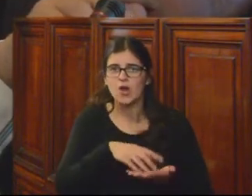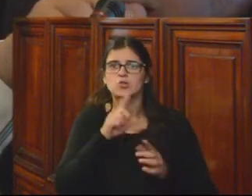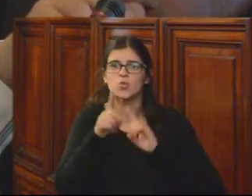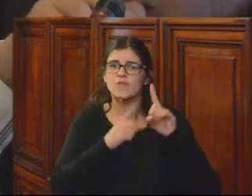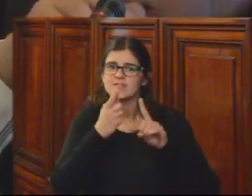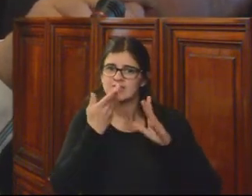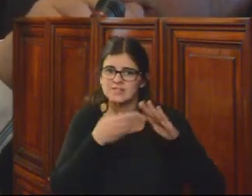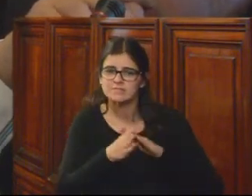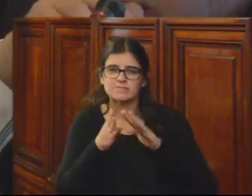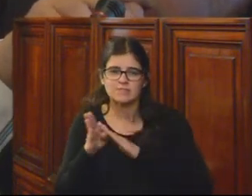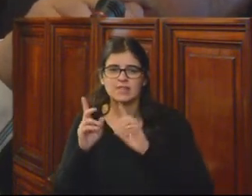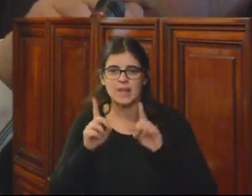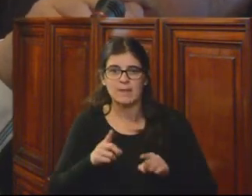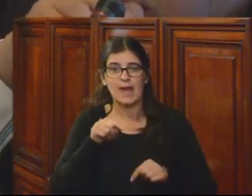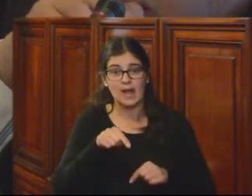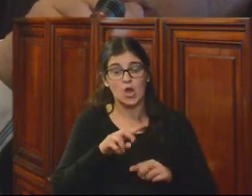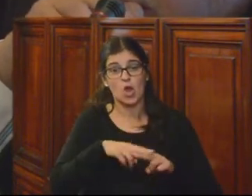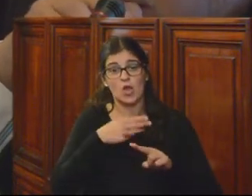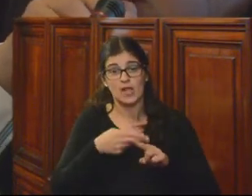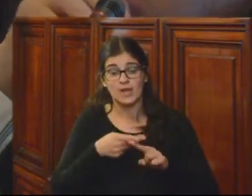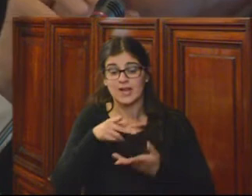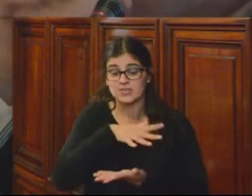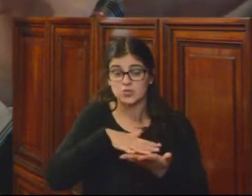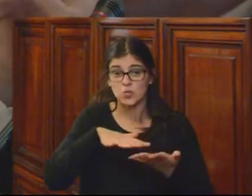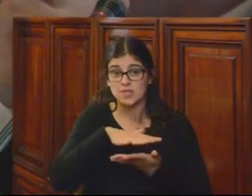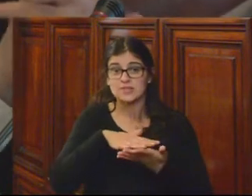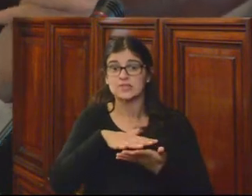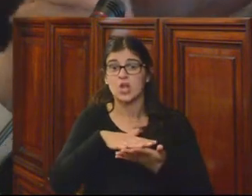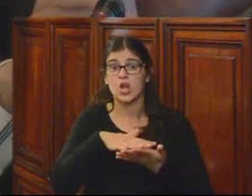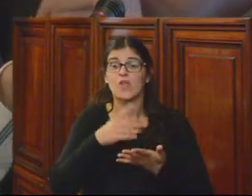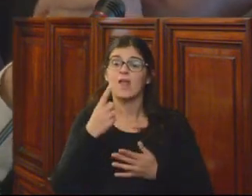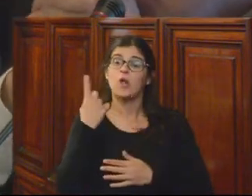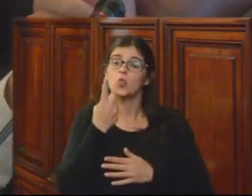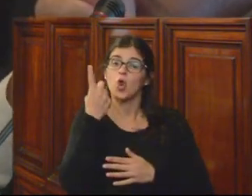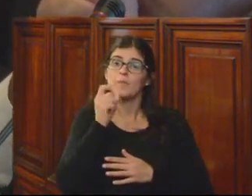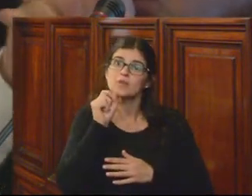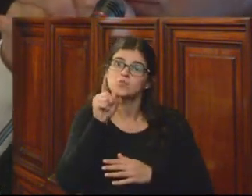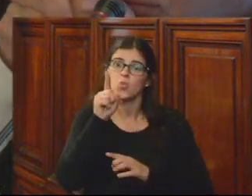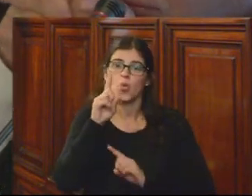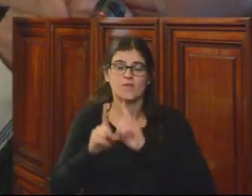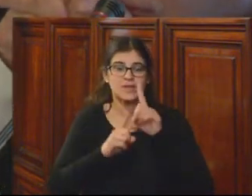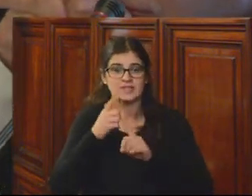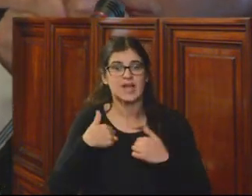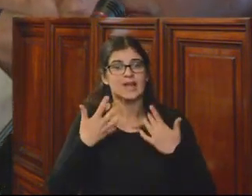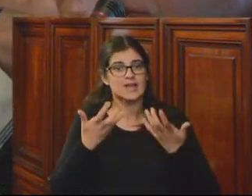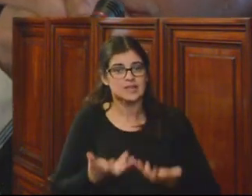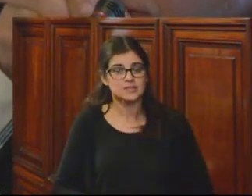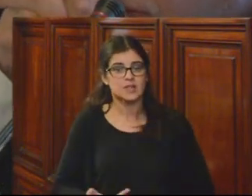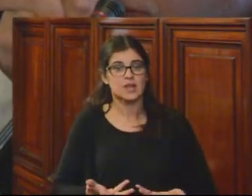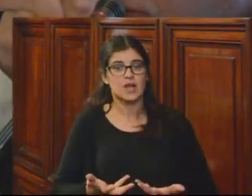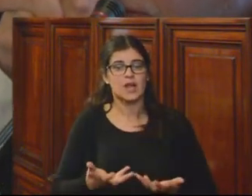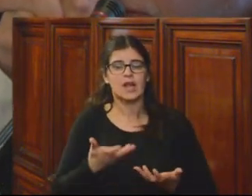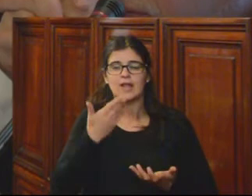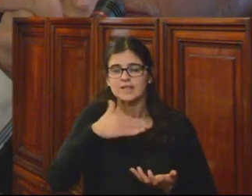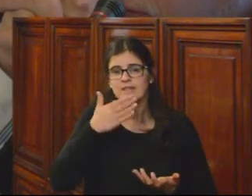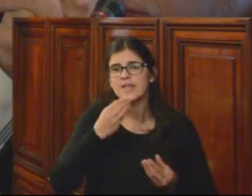universitarios, nuevamente ahí la cuestión desde la perspectiva de la autonomía universitaria, quisiera comprender